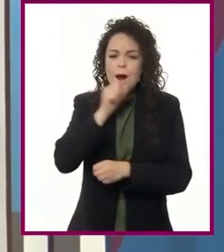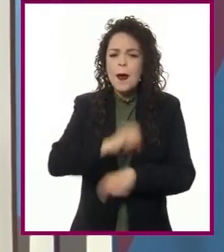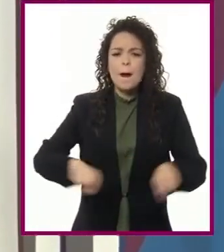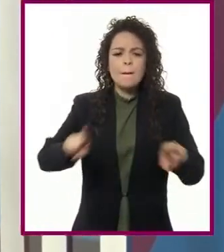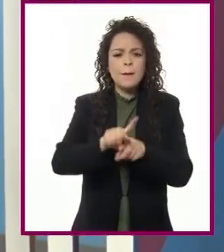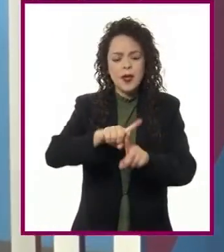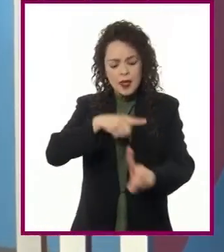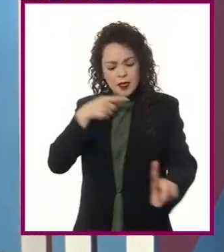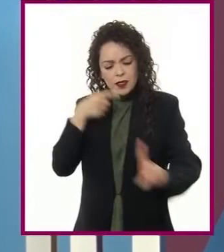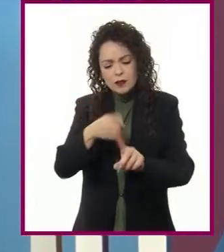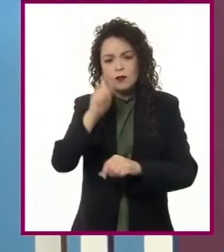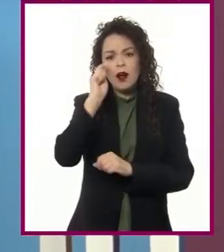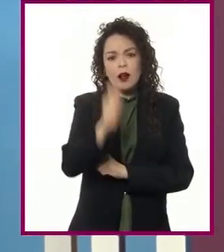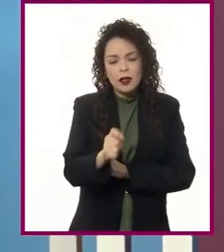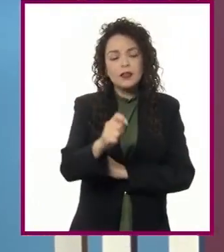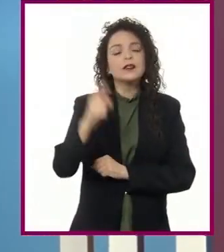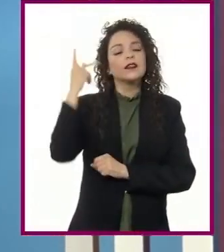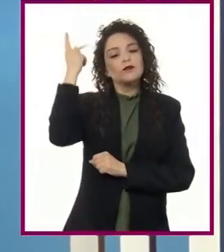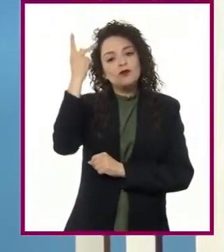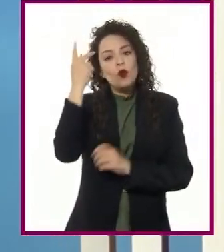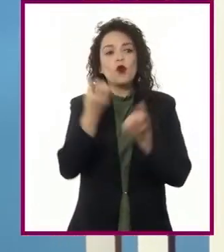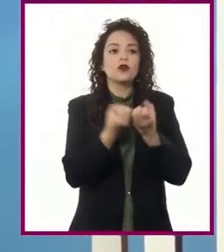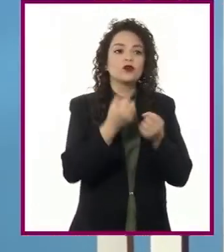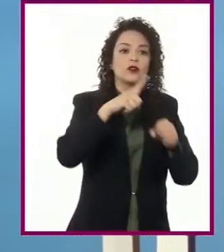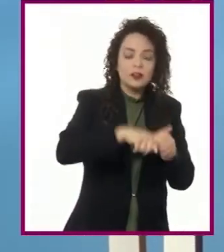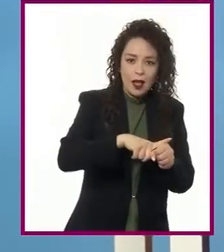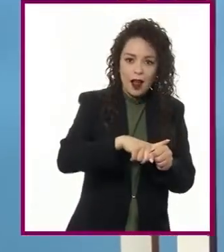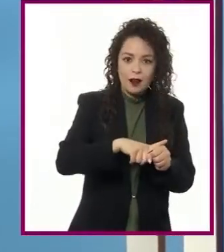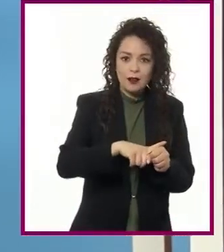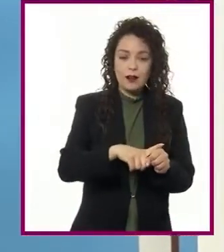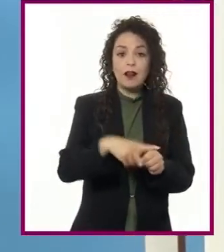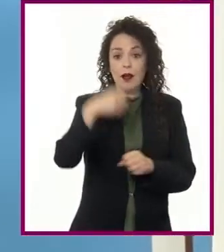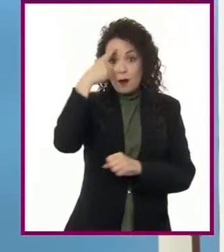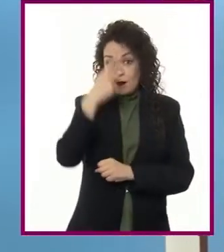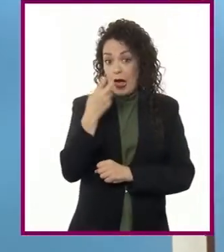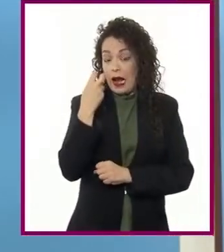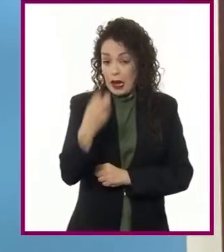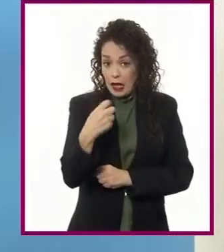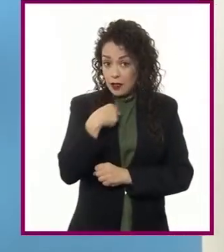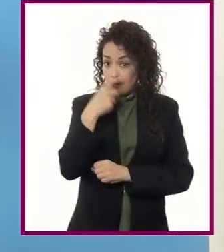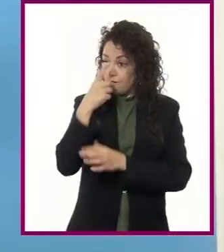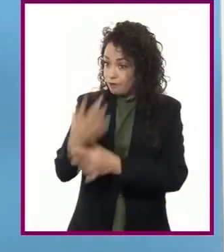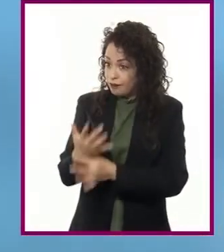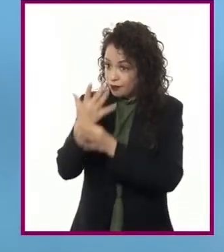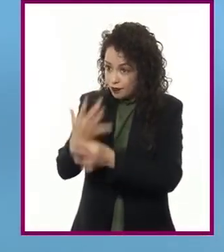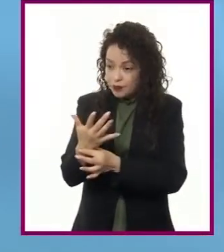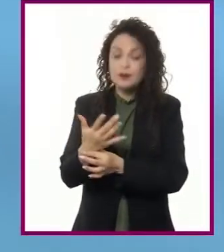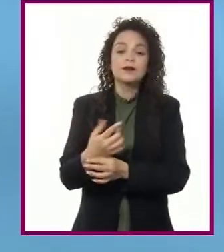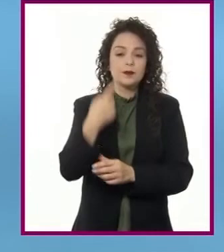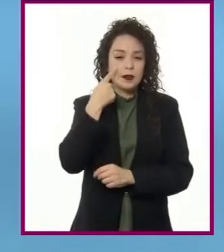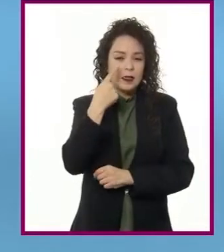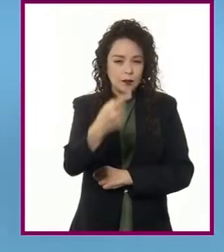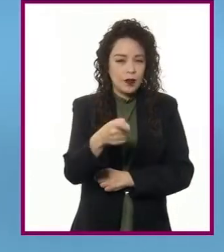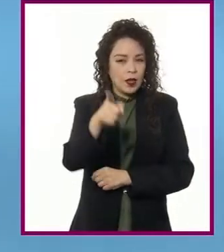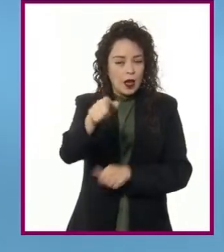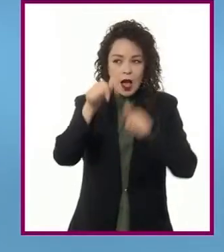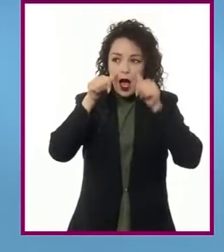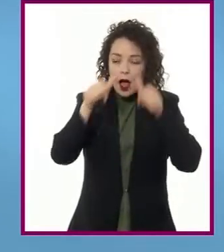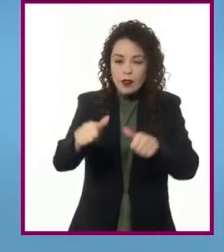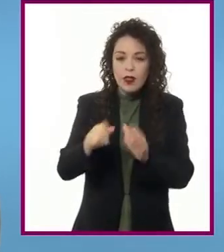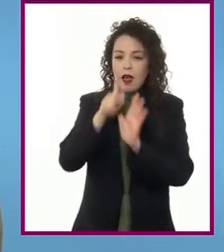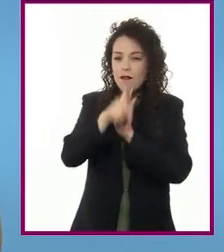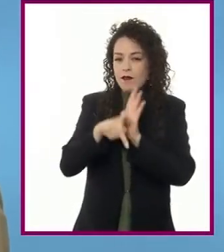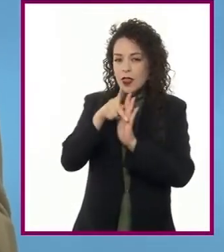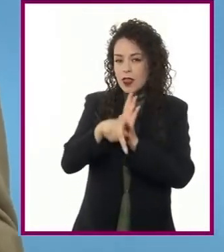fenómeno psicológico y social. Para apoyar lo que decimos, observen y escuchen con atención el siguiente